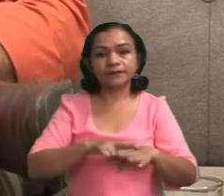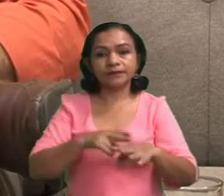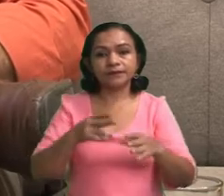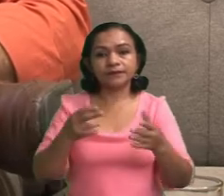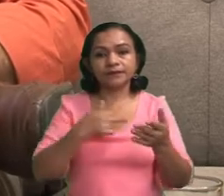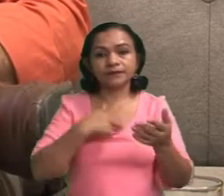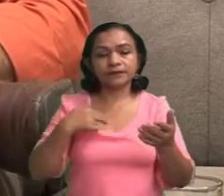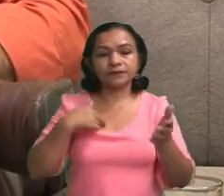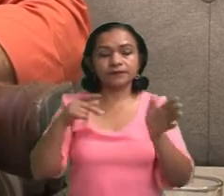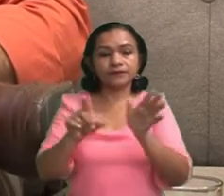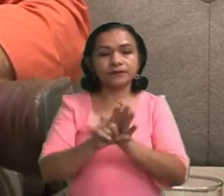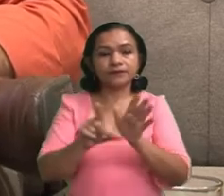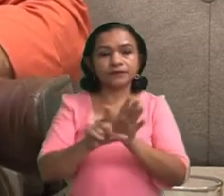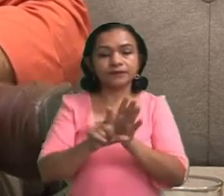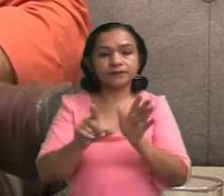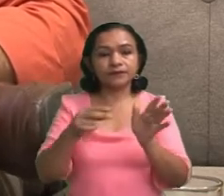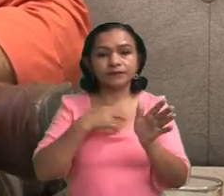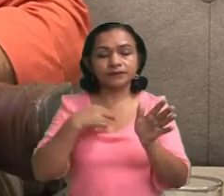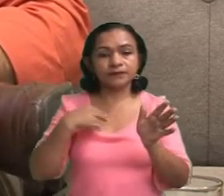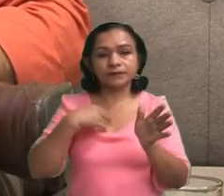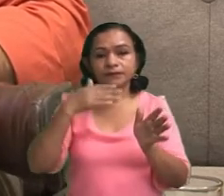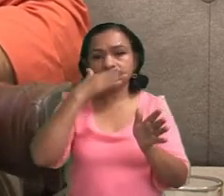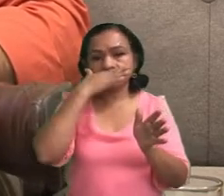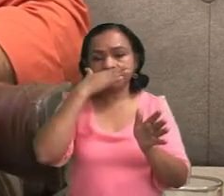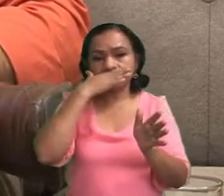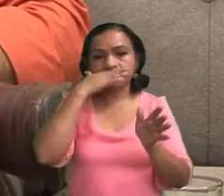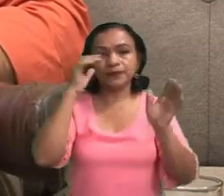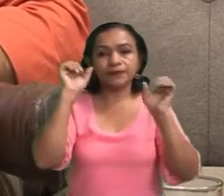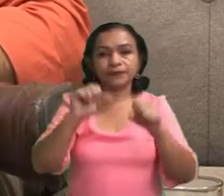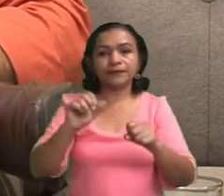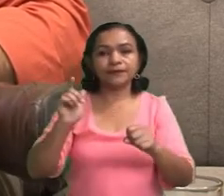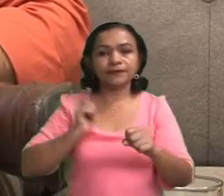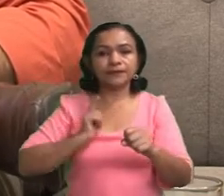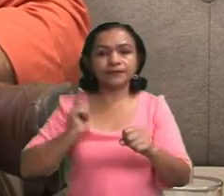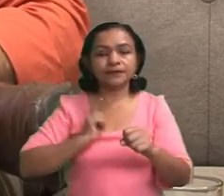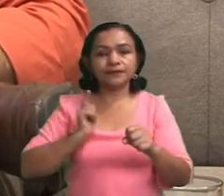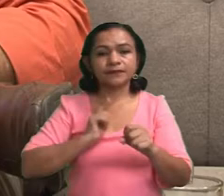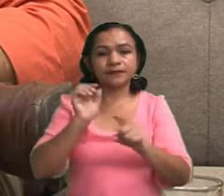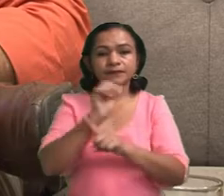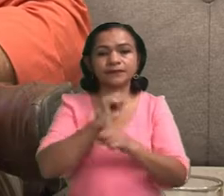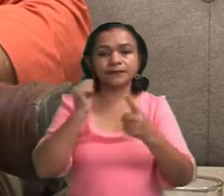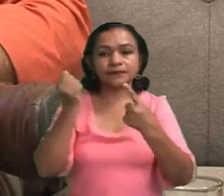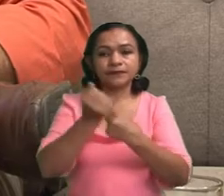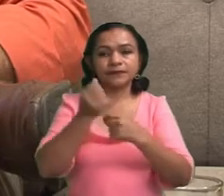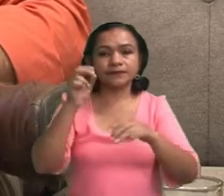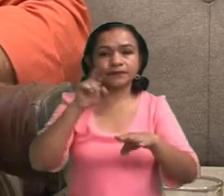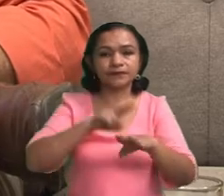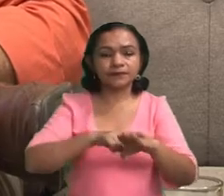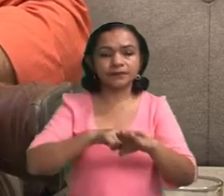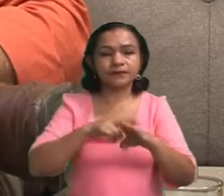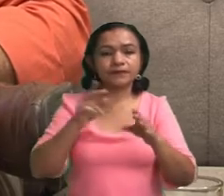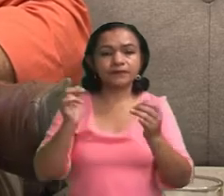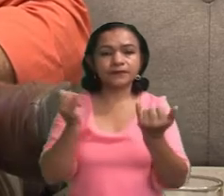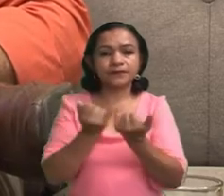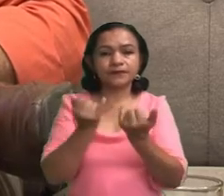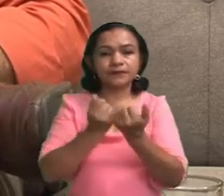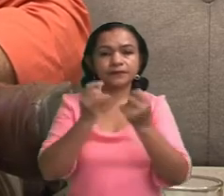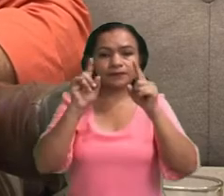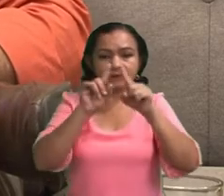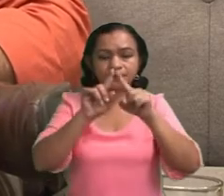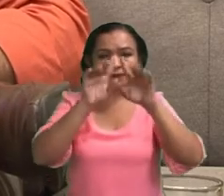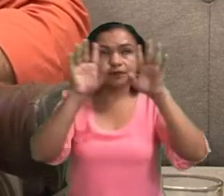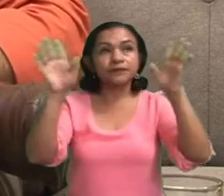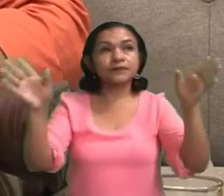fue aprobada hasta que el Frente Sandinista logra tener mayoría en la Asamblea Nacional. Entonces vos ves claramente dónde está